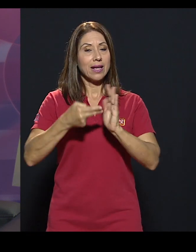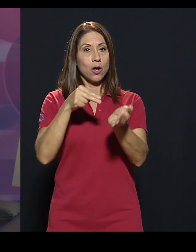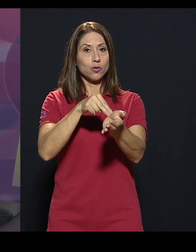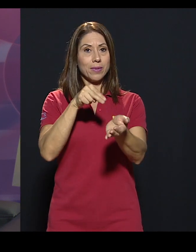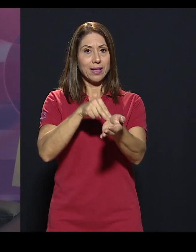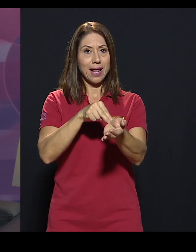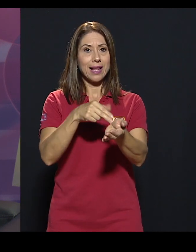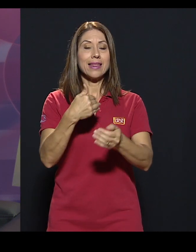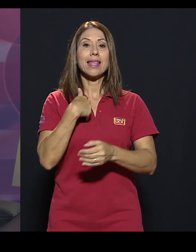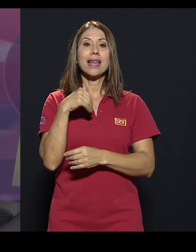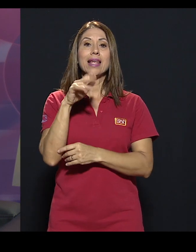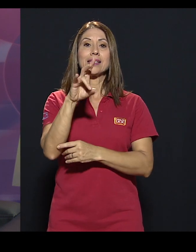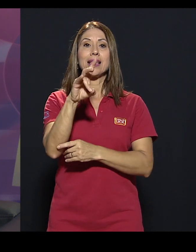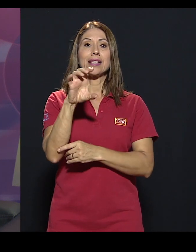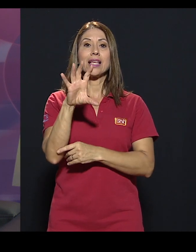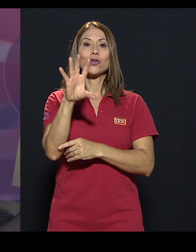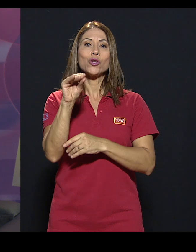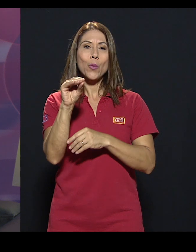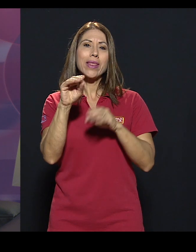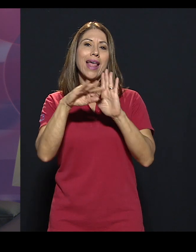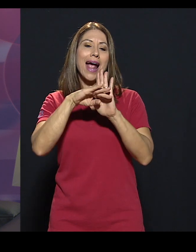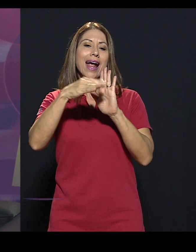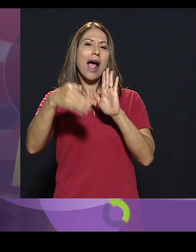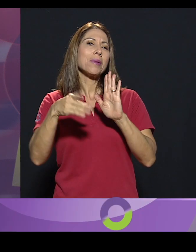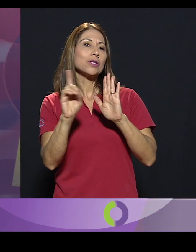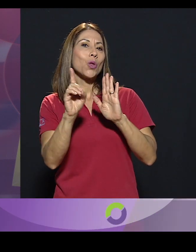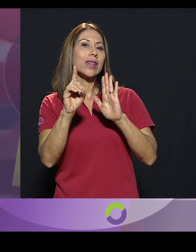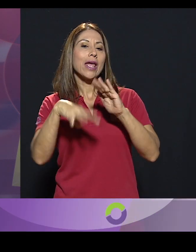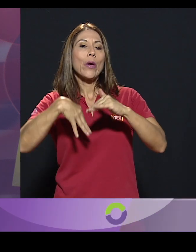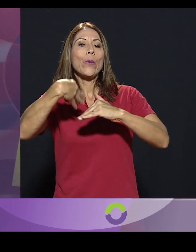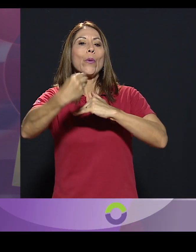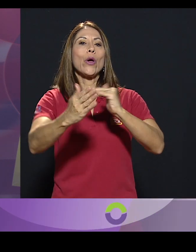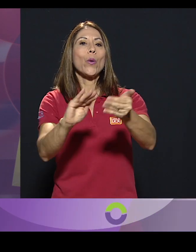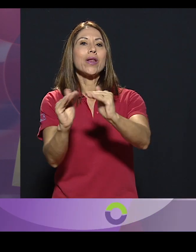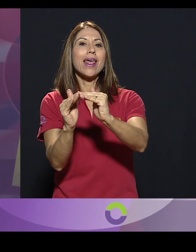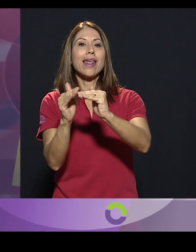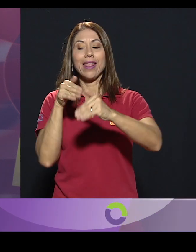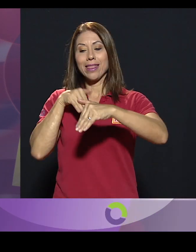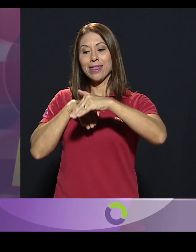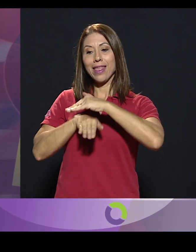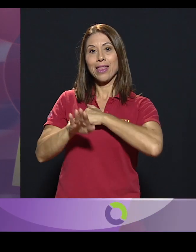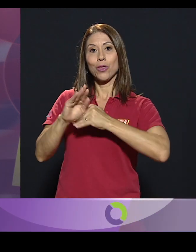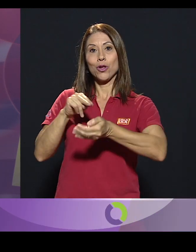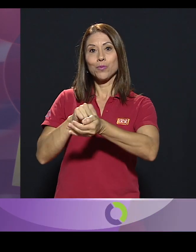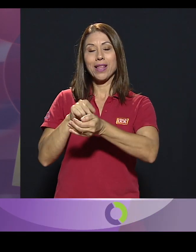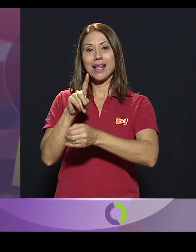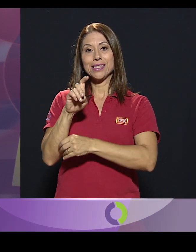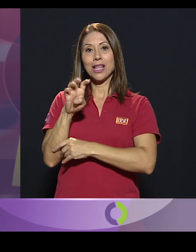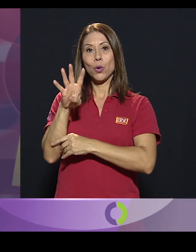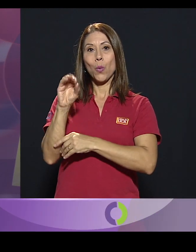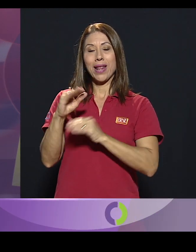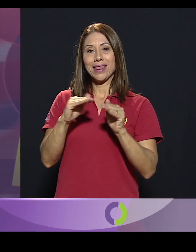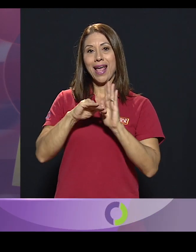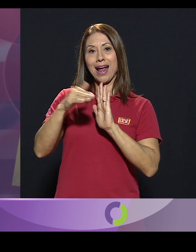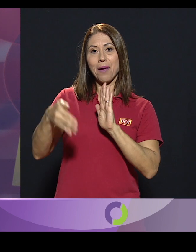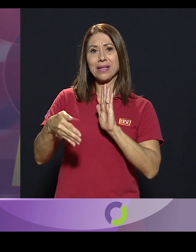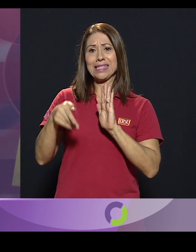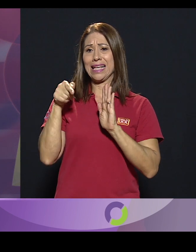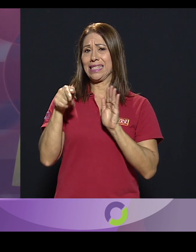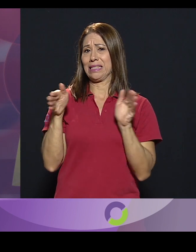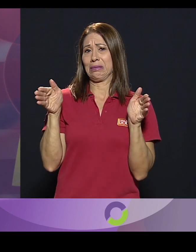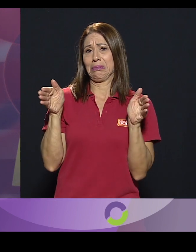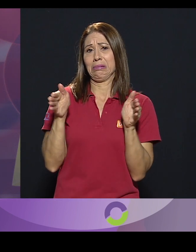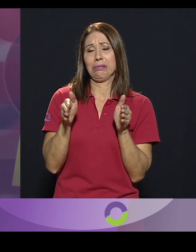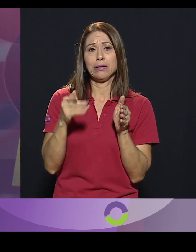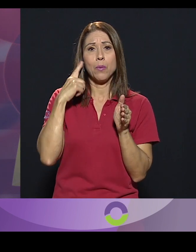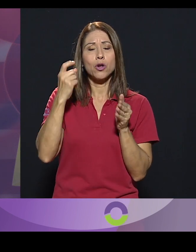palabras, el hospital tiene 750 camas en la comunidad y dentro del hospital tiene 140 camas. Es muy pequeño